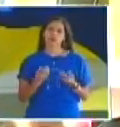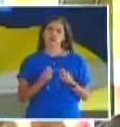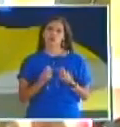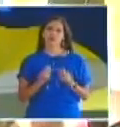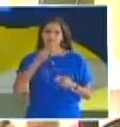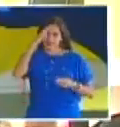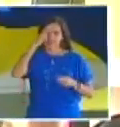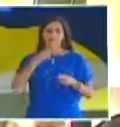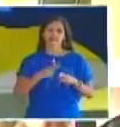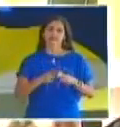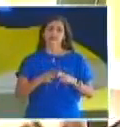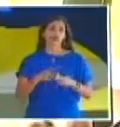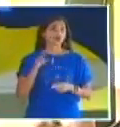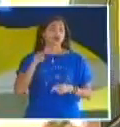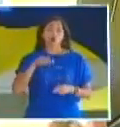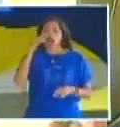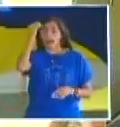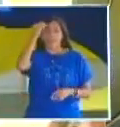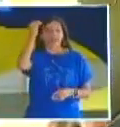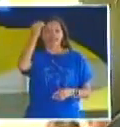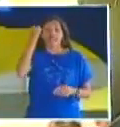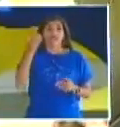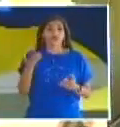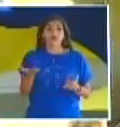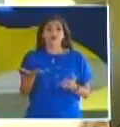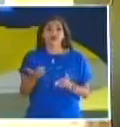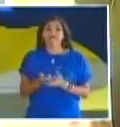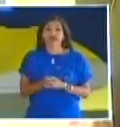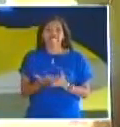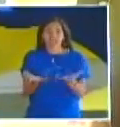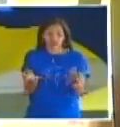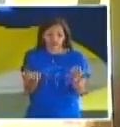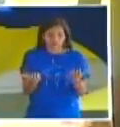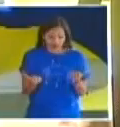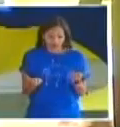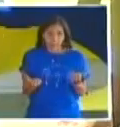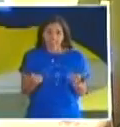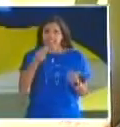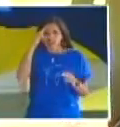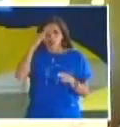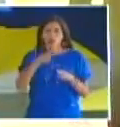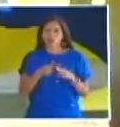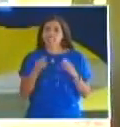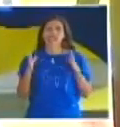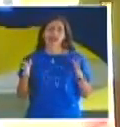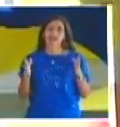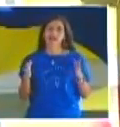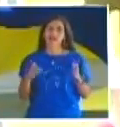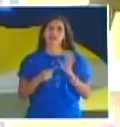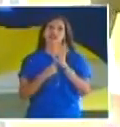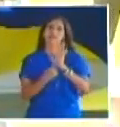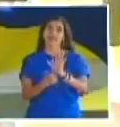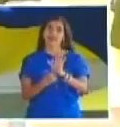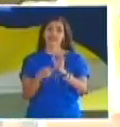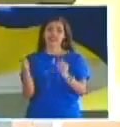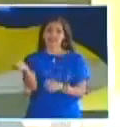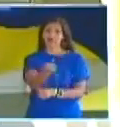honrada. Nunca pensé que iba a recibir este honor tan grande que representa esta